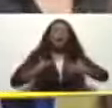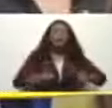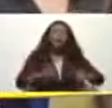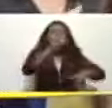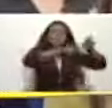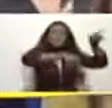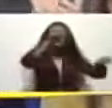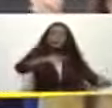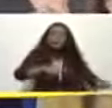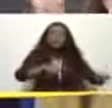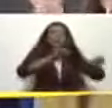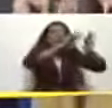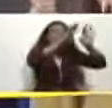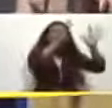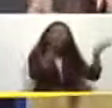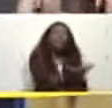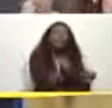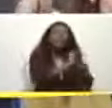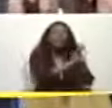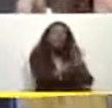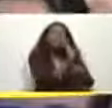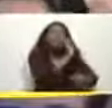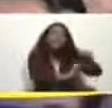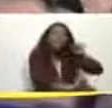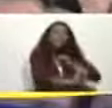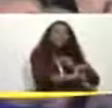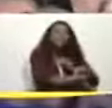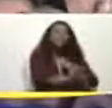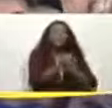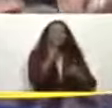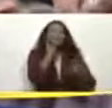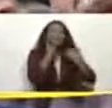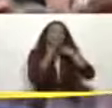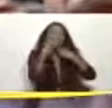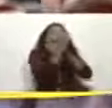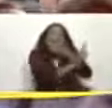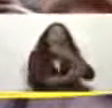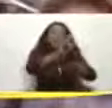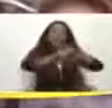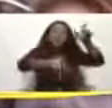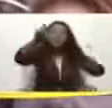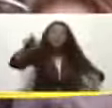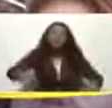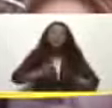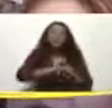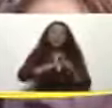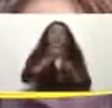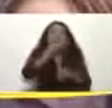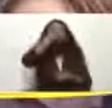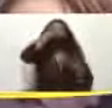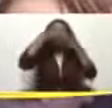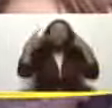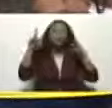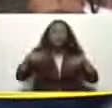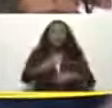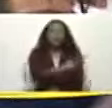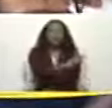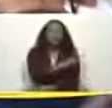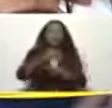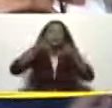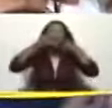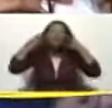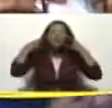la población, para prevenirla, para proteger a la población y luego para vacunarla.